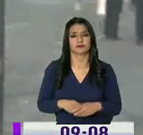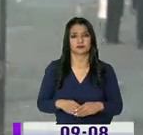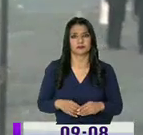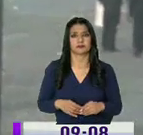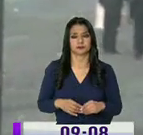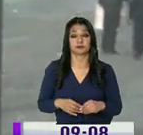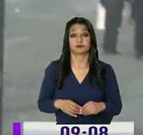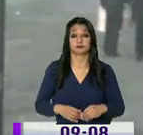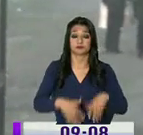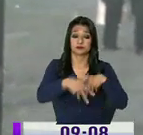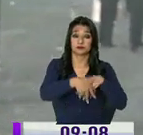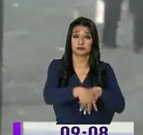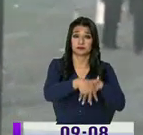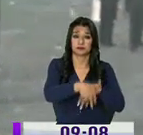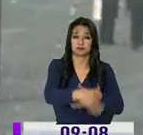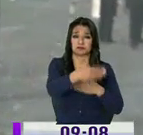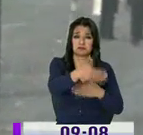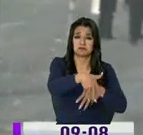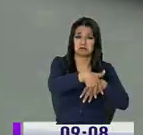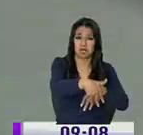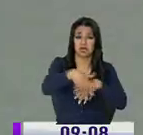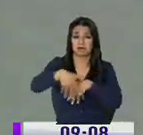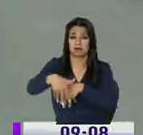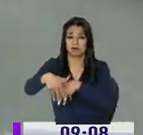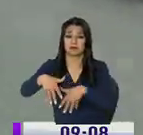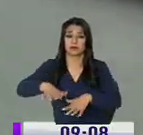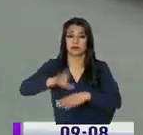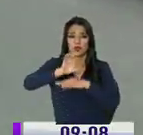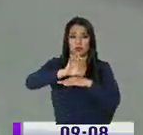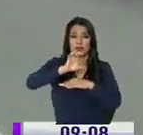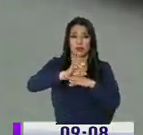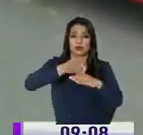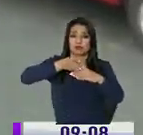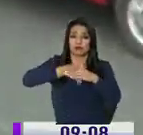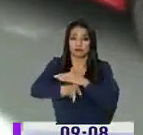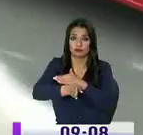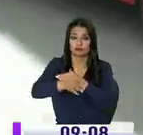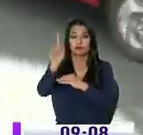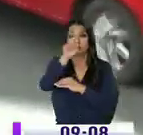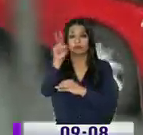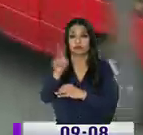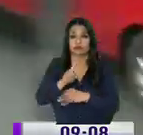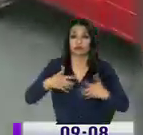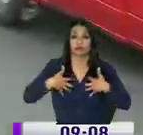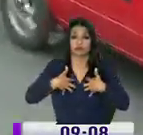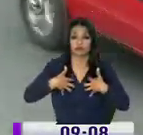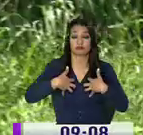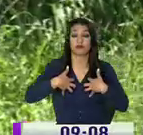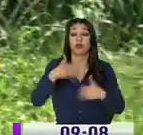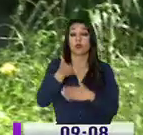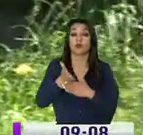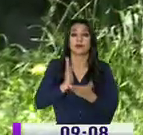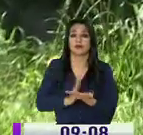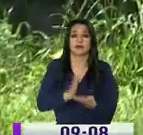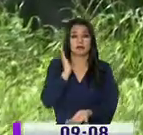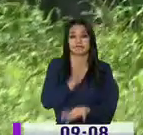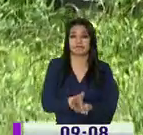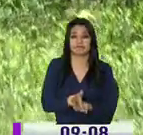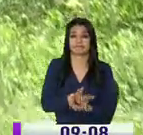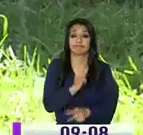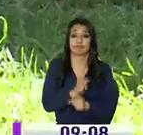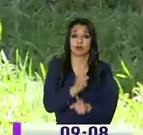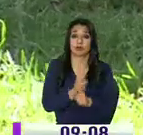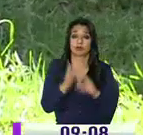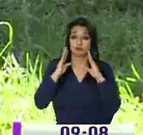Tras las manifestaciones que se han desarrollado en el país, el paso hacia el zoológico de Guayabamba se interrumpió. Por ello, todo el cuidado que se da a